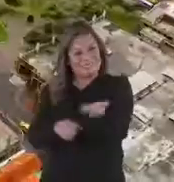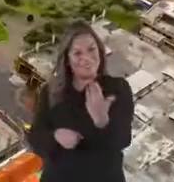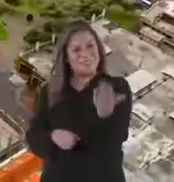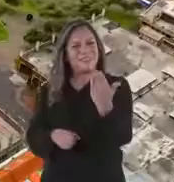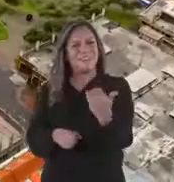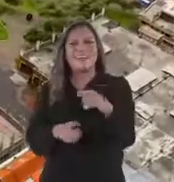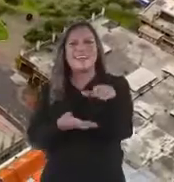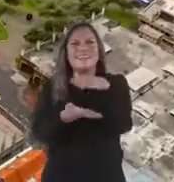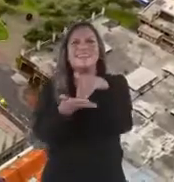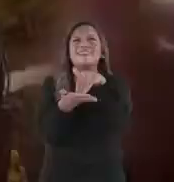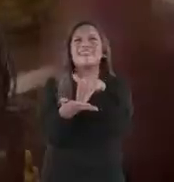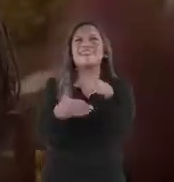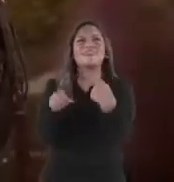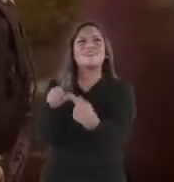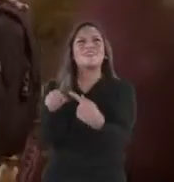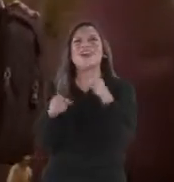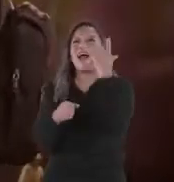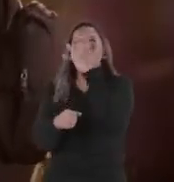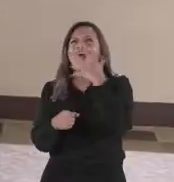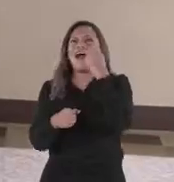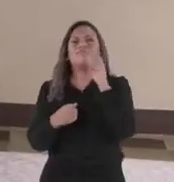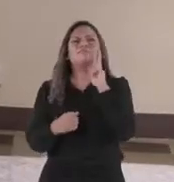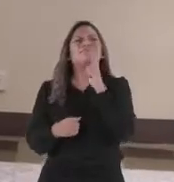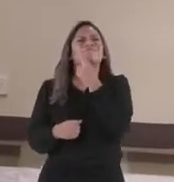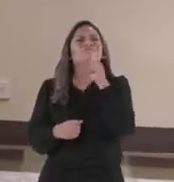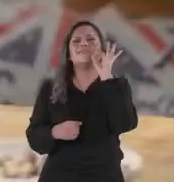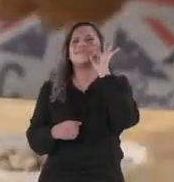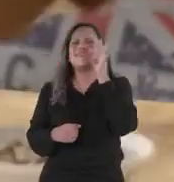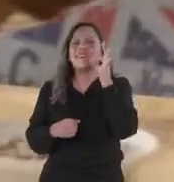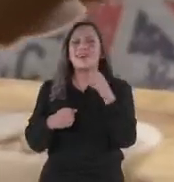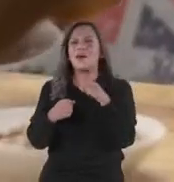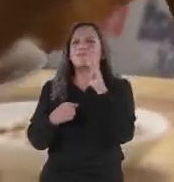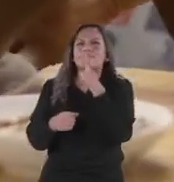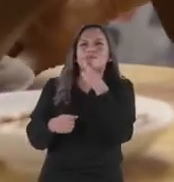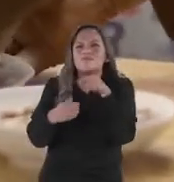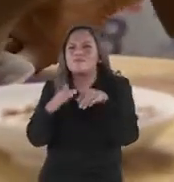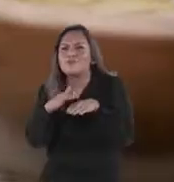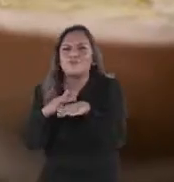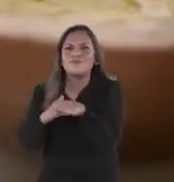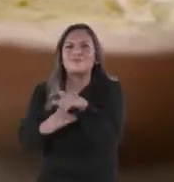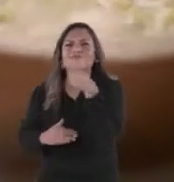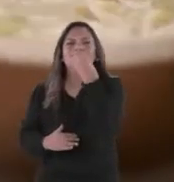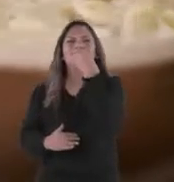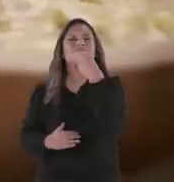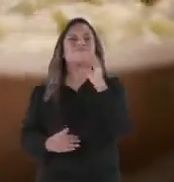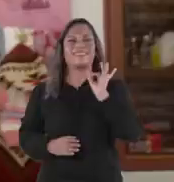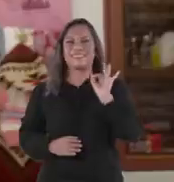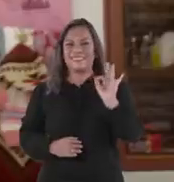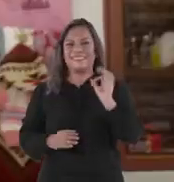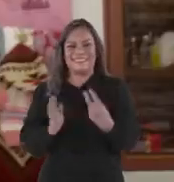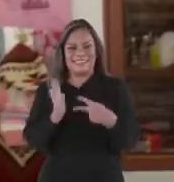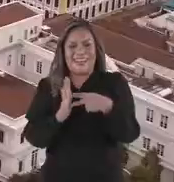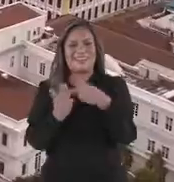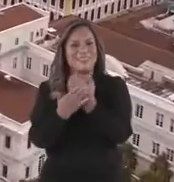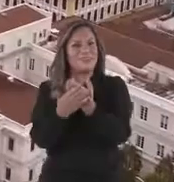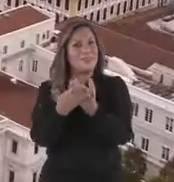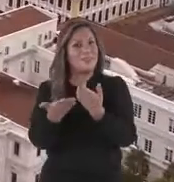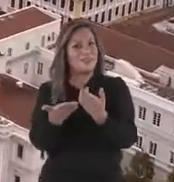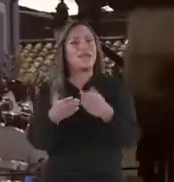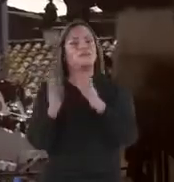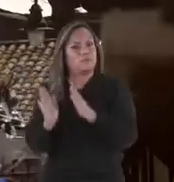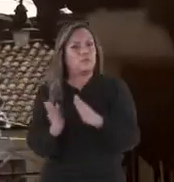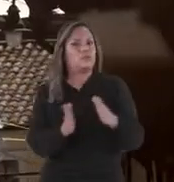el Centro Histórico. Deleítate de su gastronomía en los restaurantes y huecas tradicionales. Reactivémonos juntos,